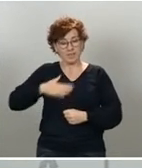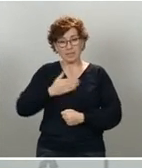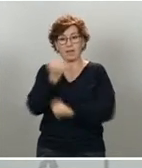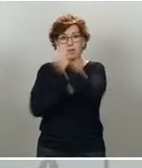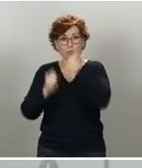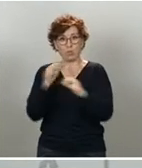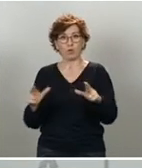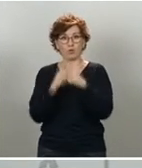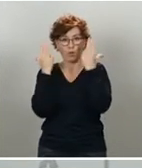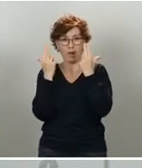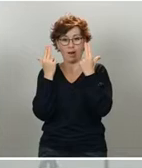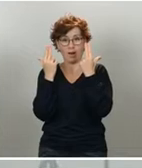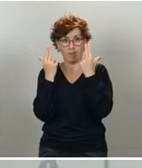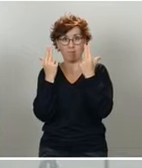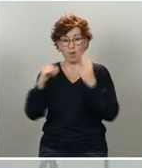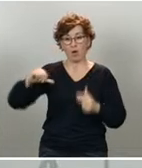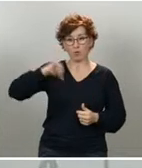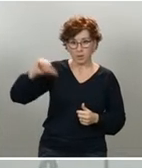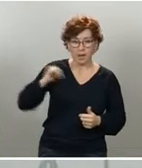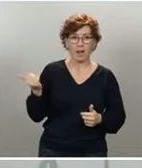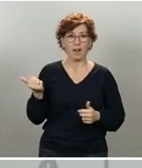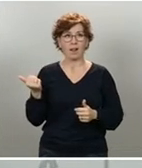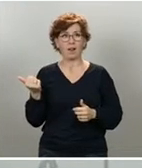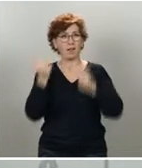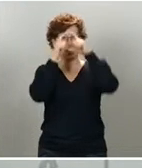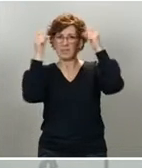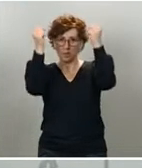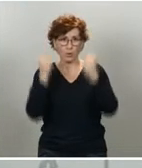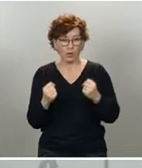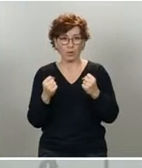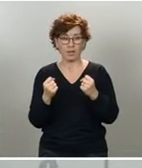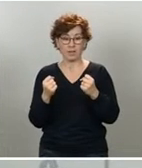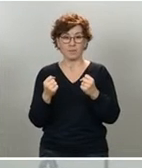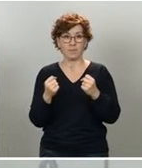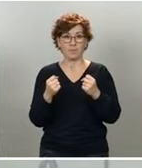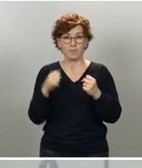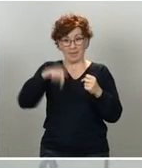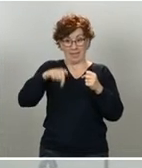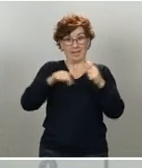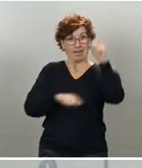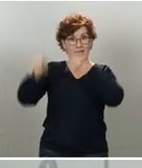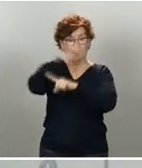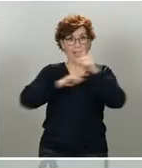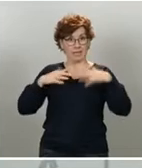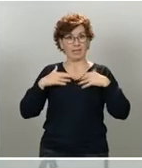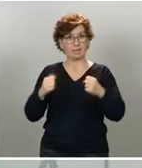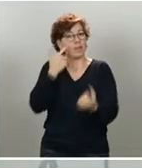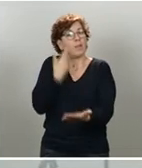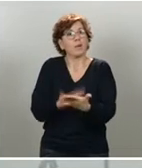los hospitales y también en el conjunto de instituciones. Esta crisis ha demostrado que somos una sociedad